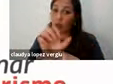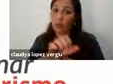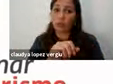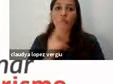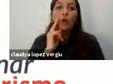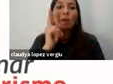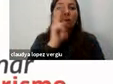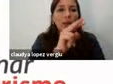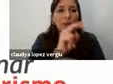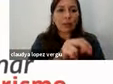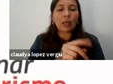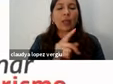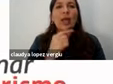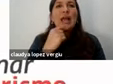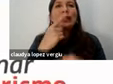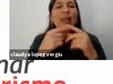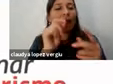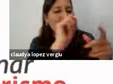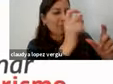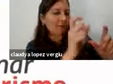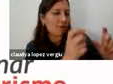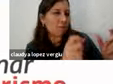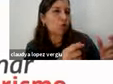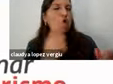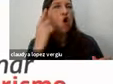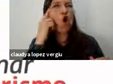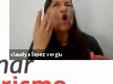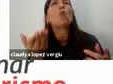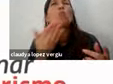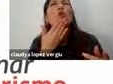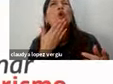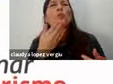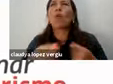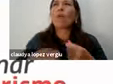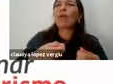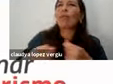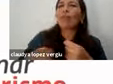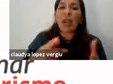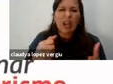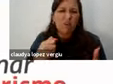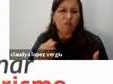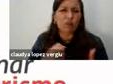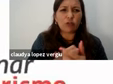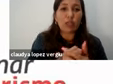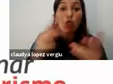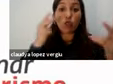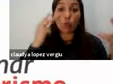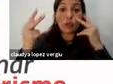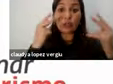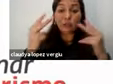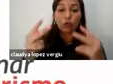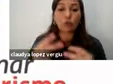cuanto a marketing, diseño, reforzar un poco el tema de turismo, porque claro,